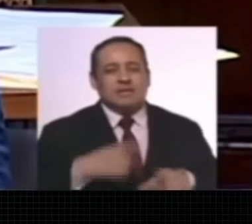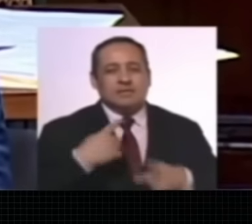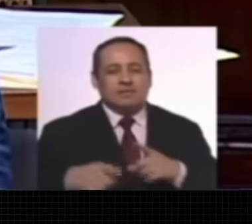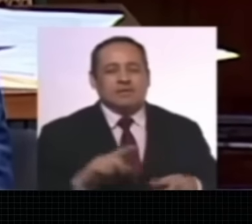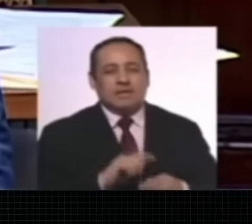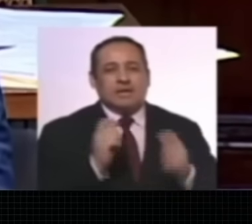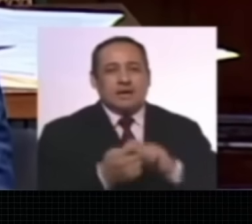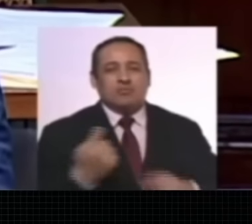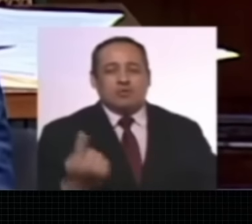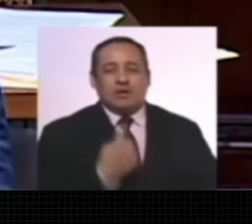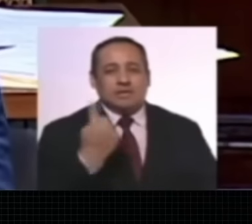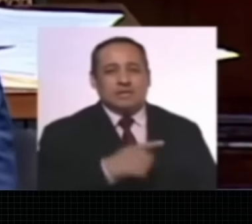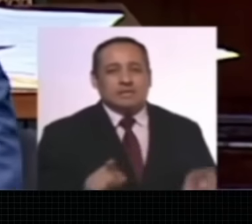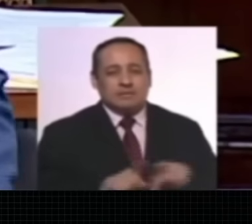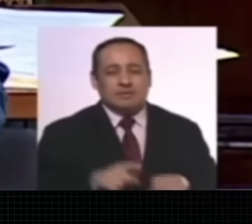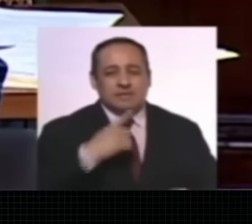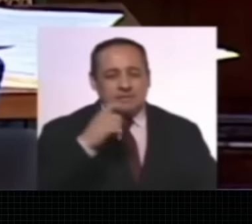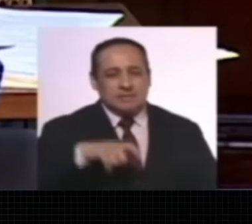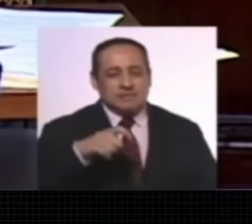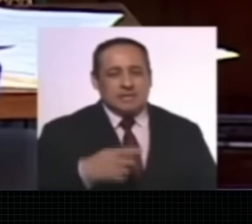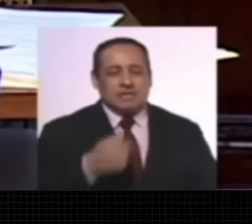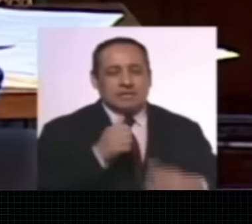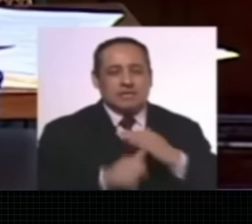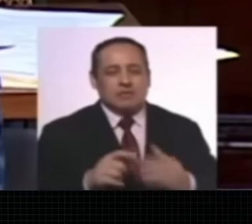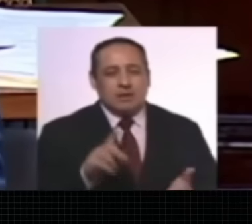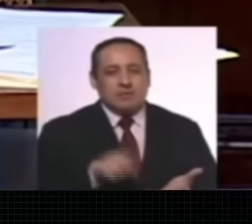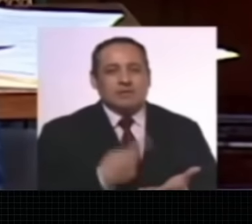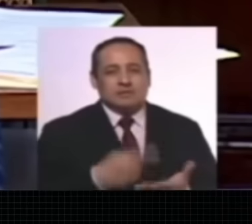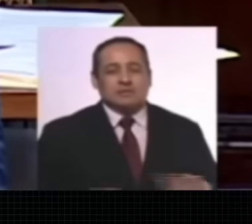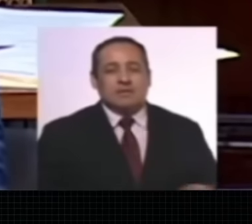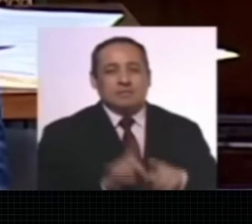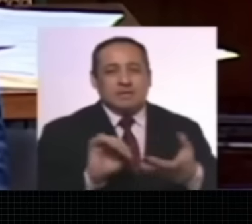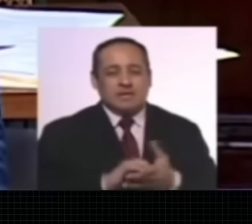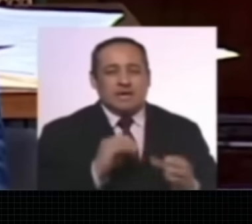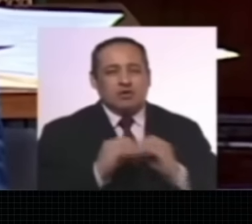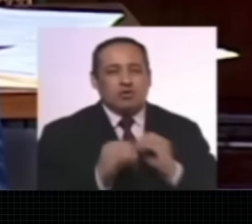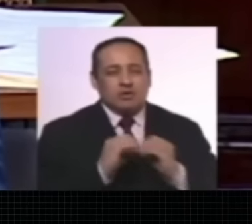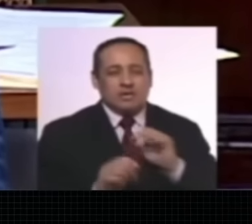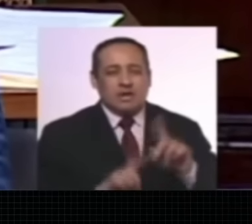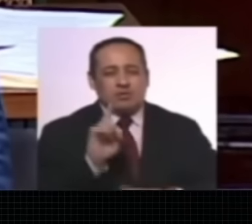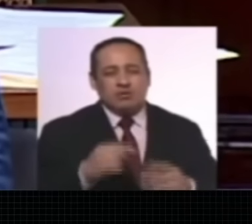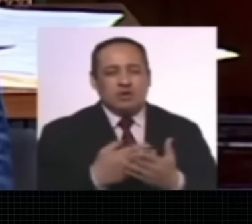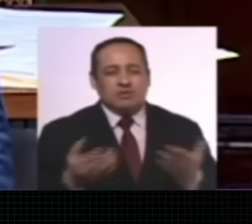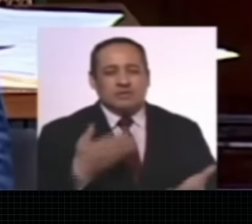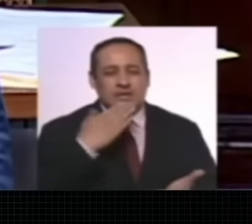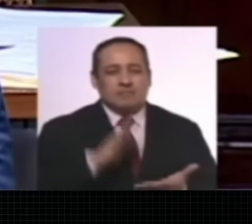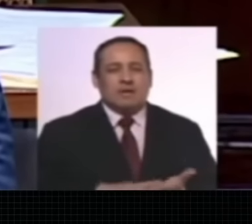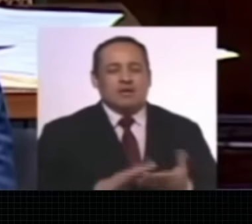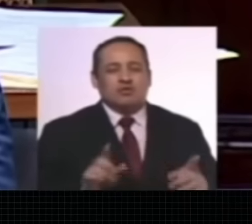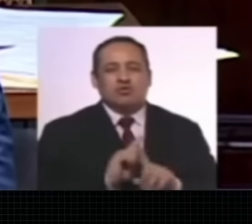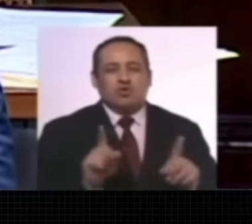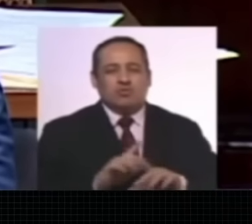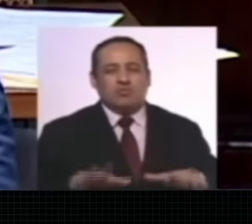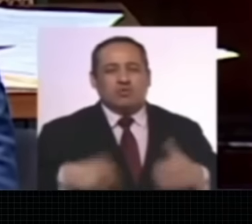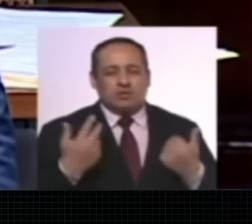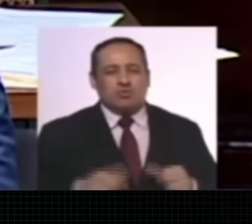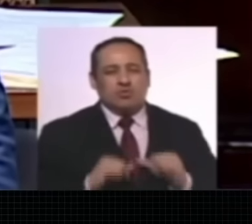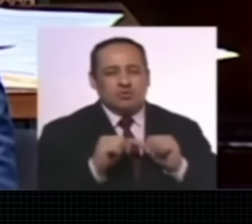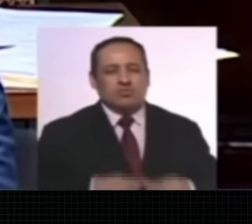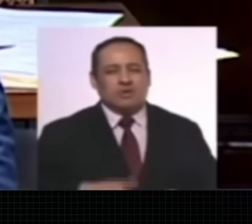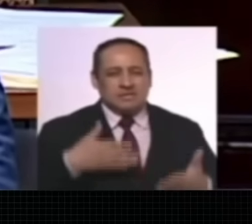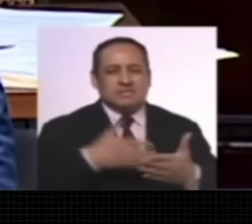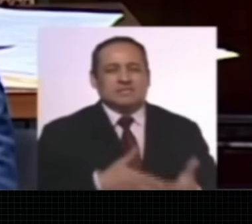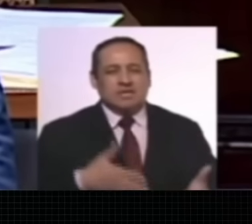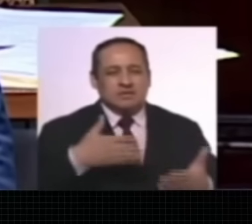reformas estructurales y necesarias a la vez hay que corregir lo que está mal presidente no podemos seguir insistiendo